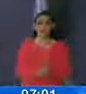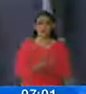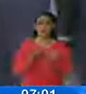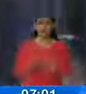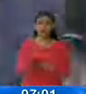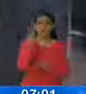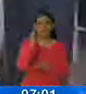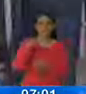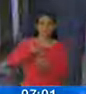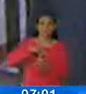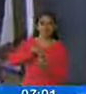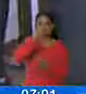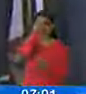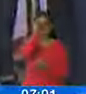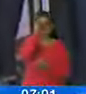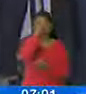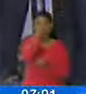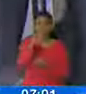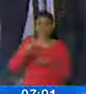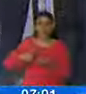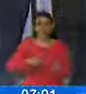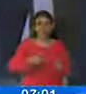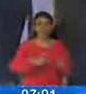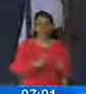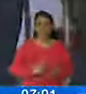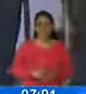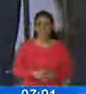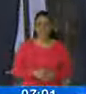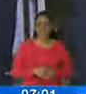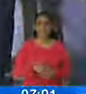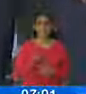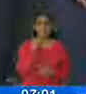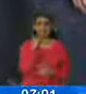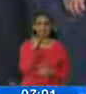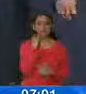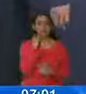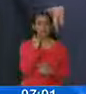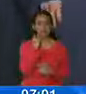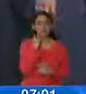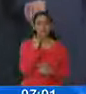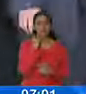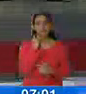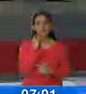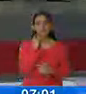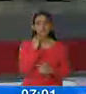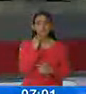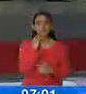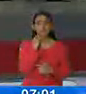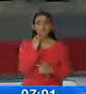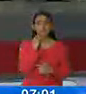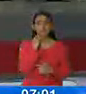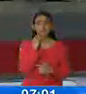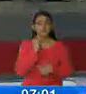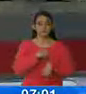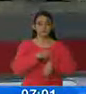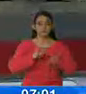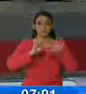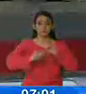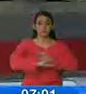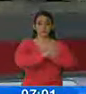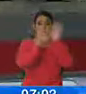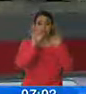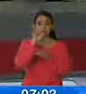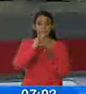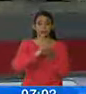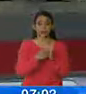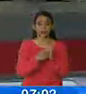vivieron las elecciones de este domingo 19 de febrero. En Quito informó Andrea Valareso. Y estamos a las 7 de la mañana, un